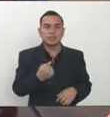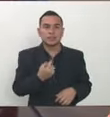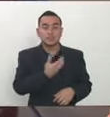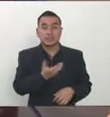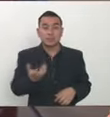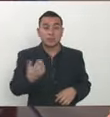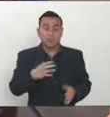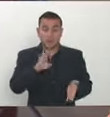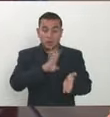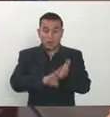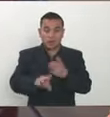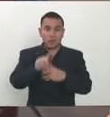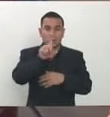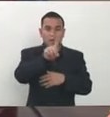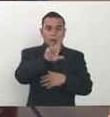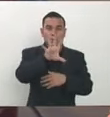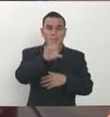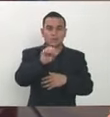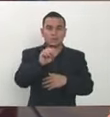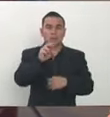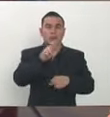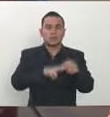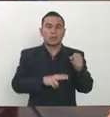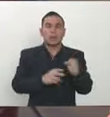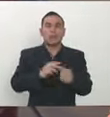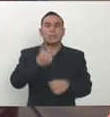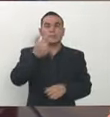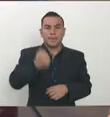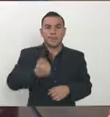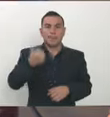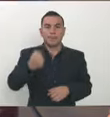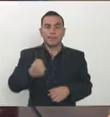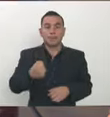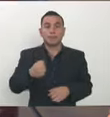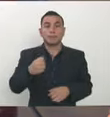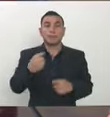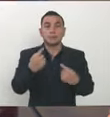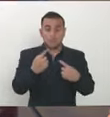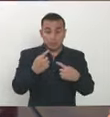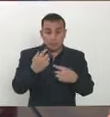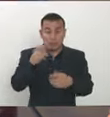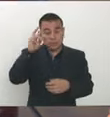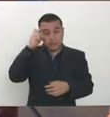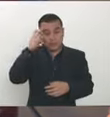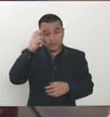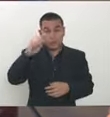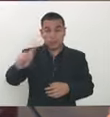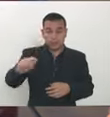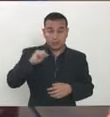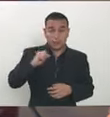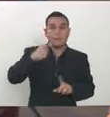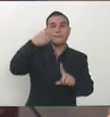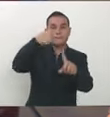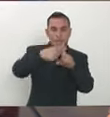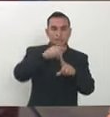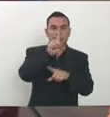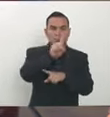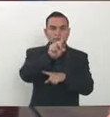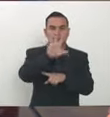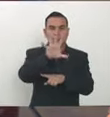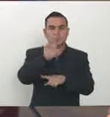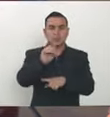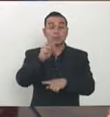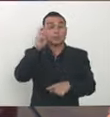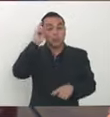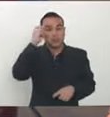en su totalidad un bono de $150 mensuales, ya que ellos reciben su salario, pero están trabajando más y están exponiendo sus vidas para salvar a los